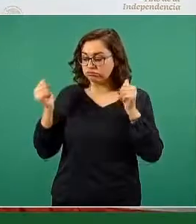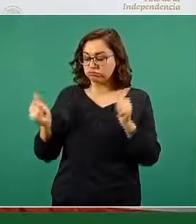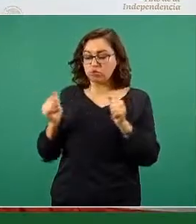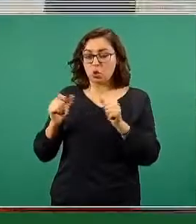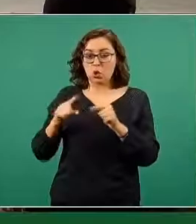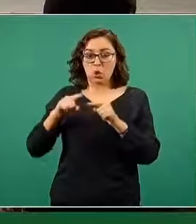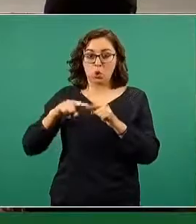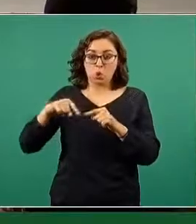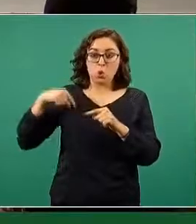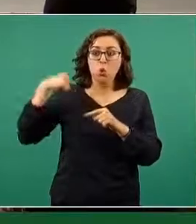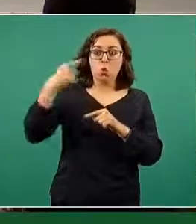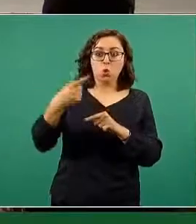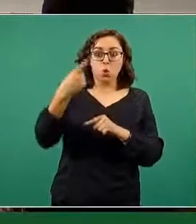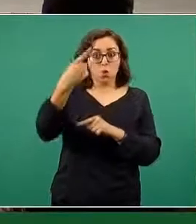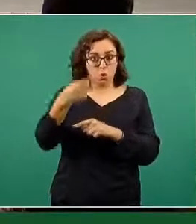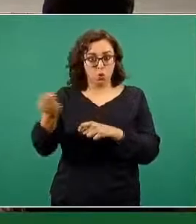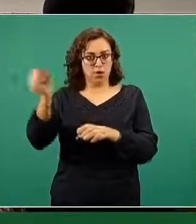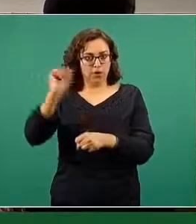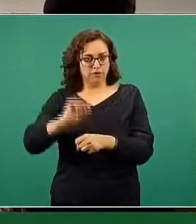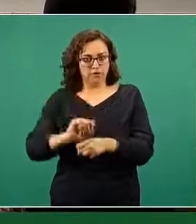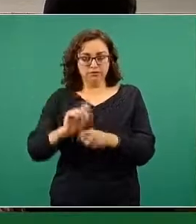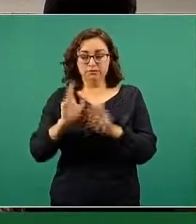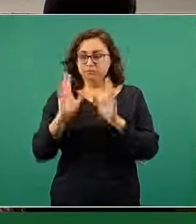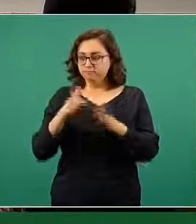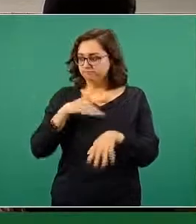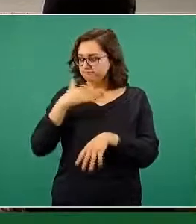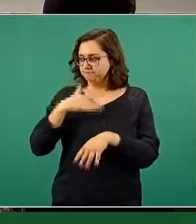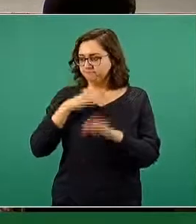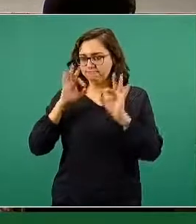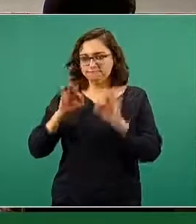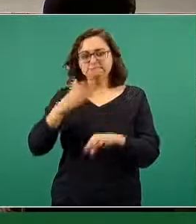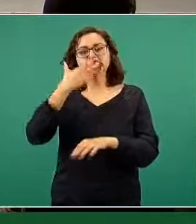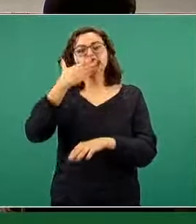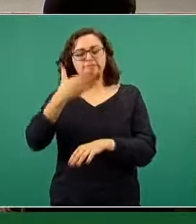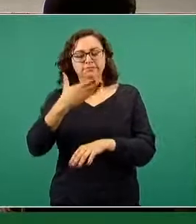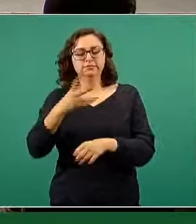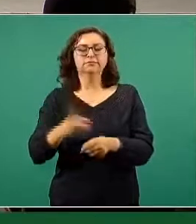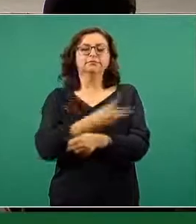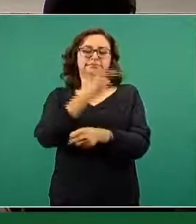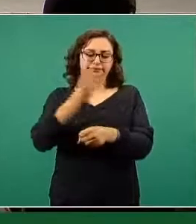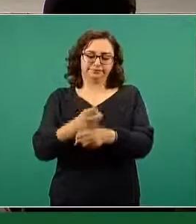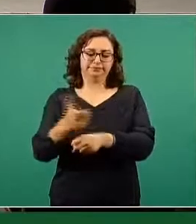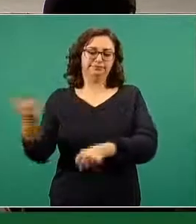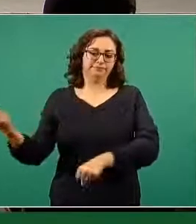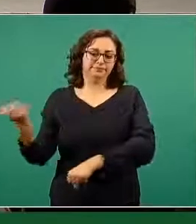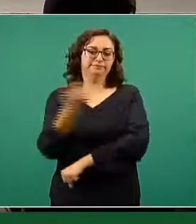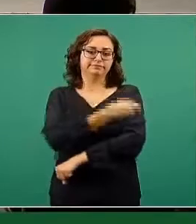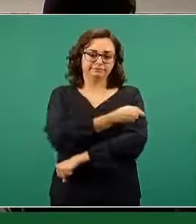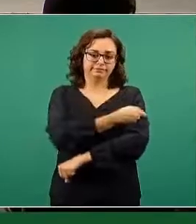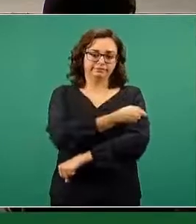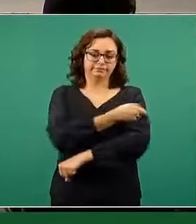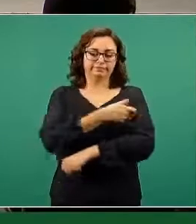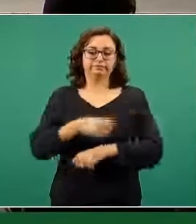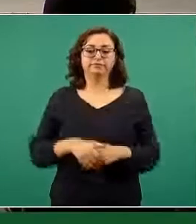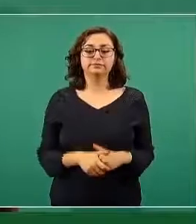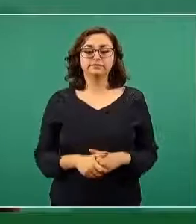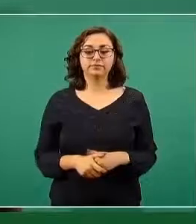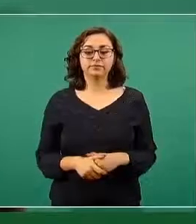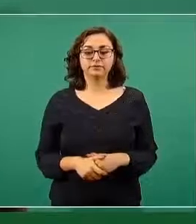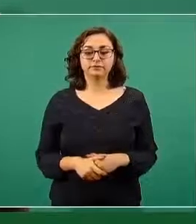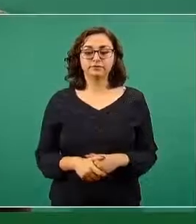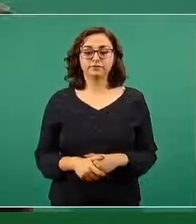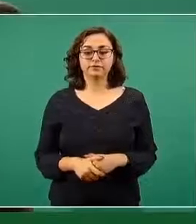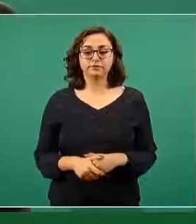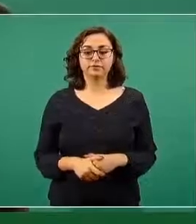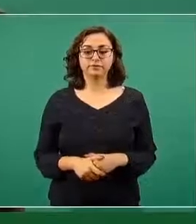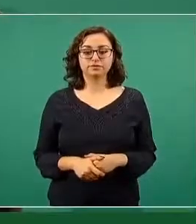después de que no tenga signos y síntomas de la enfermedad, sería recomendable aplicarse ya, en este caso, la